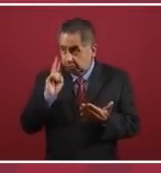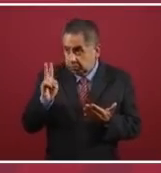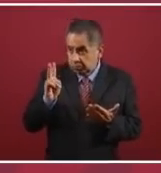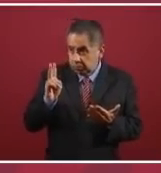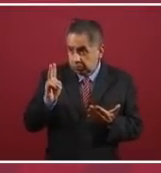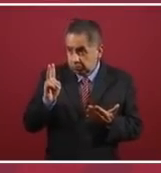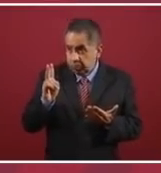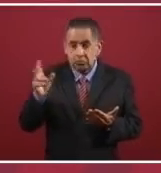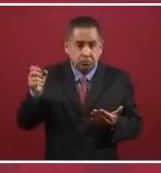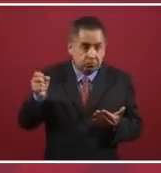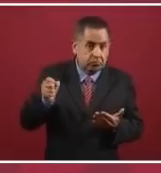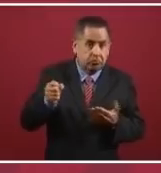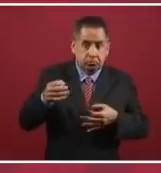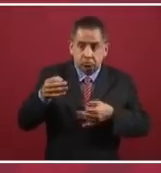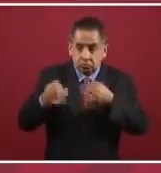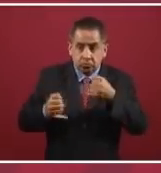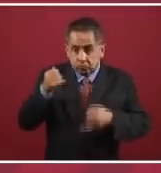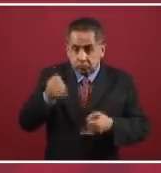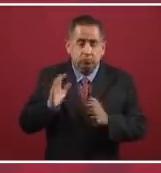si hay elementos.